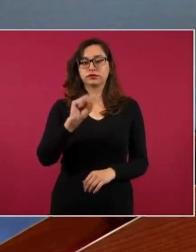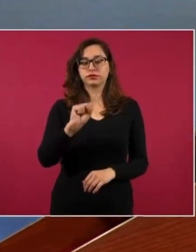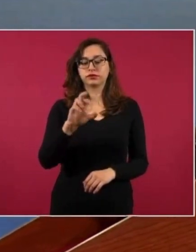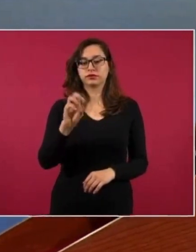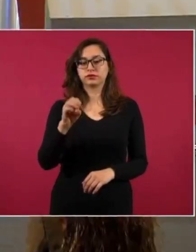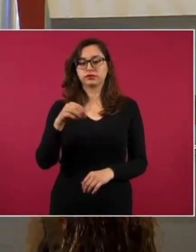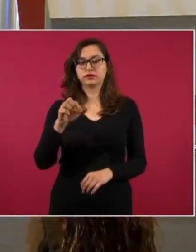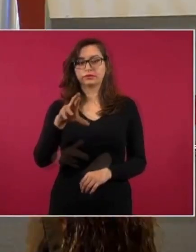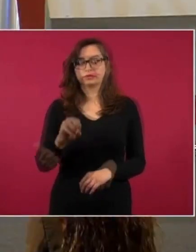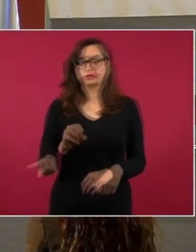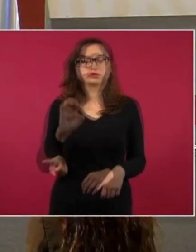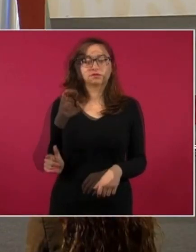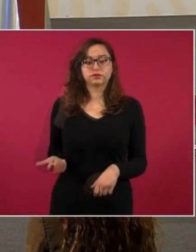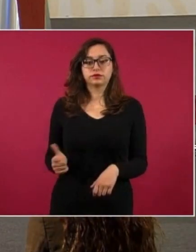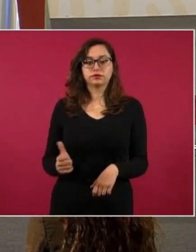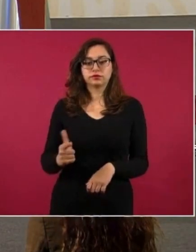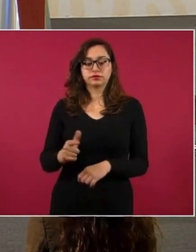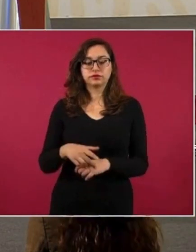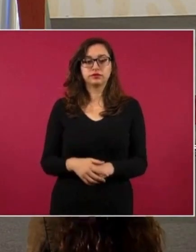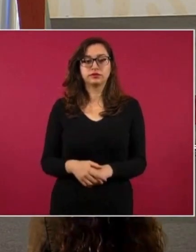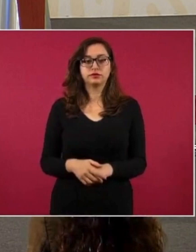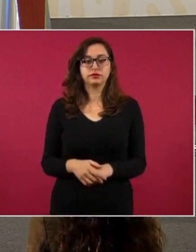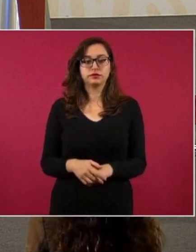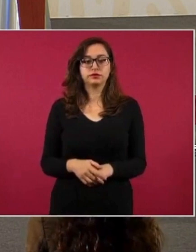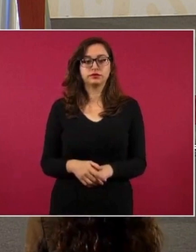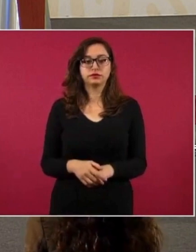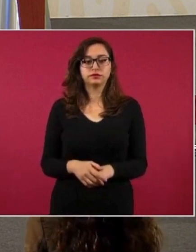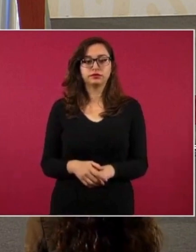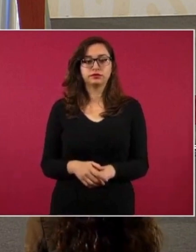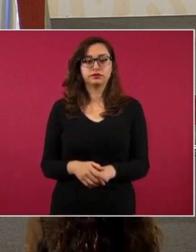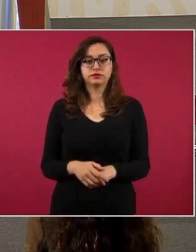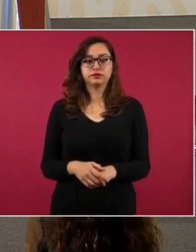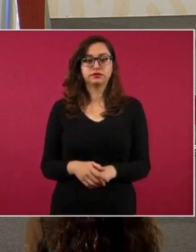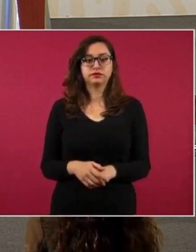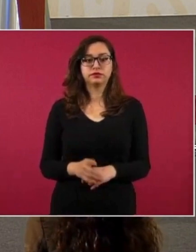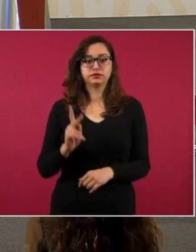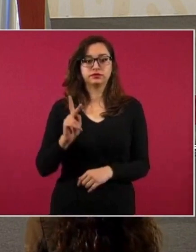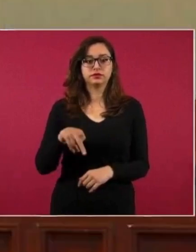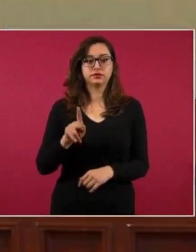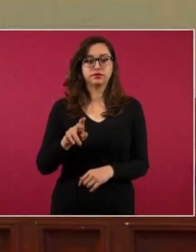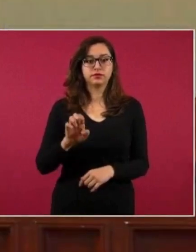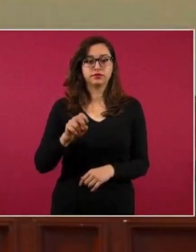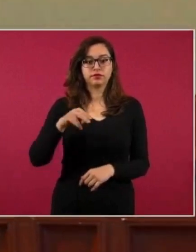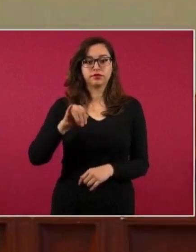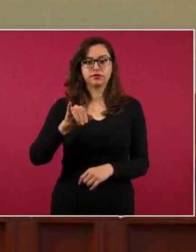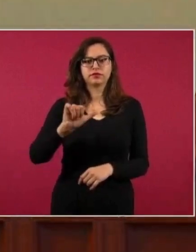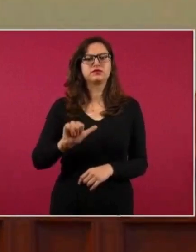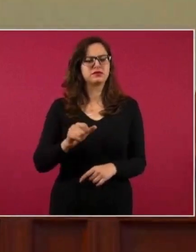él fue gobernador de Guanajuato. Kenia López Rabadán, ¿quién es?